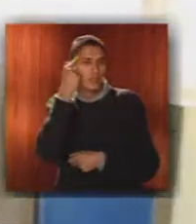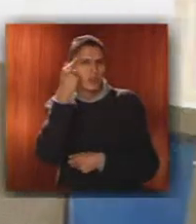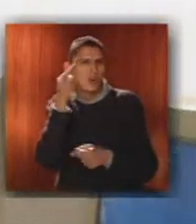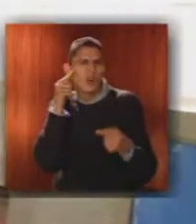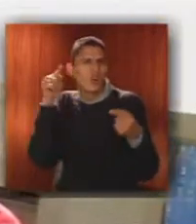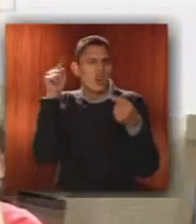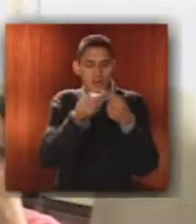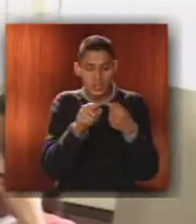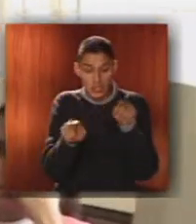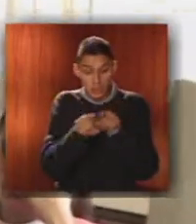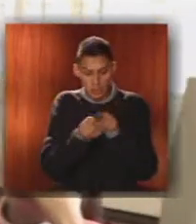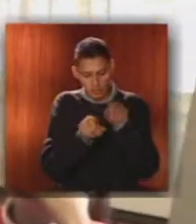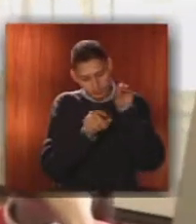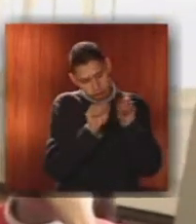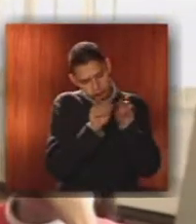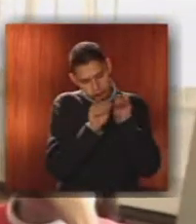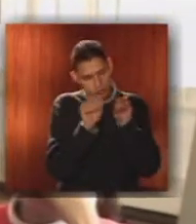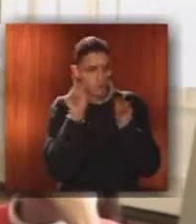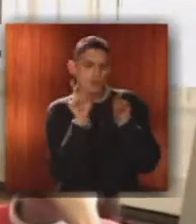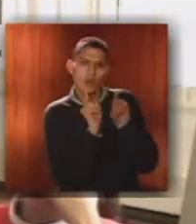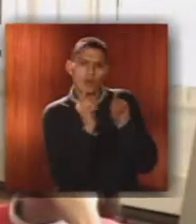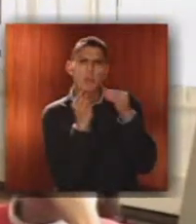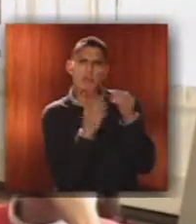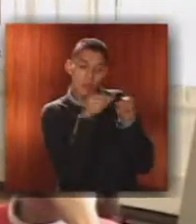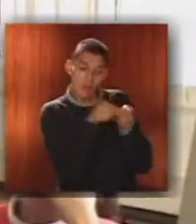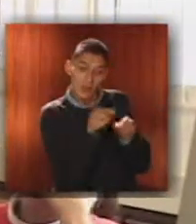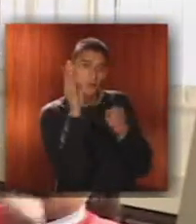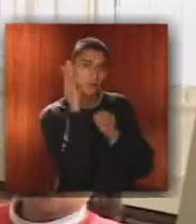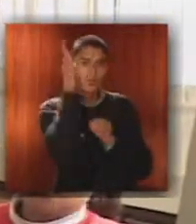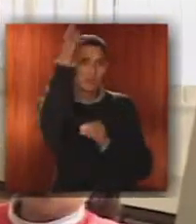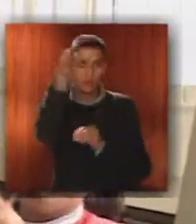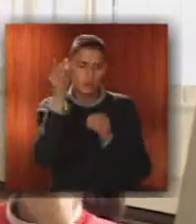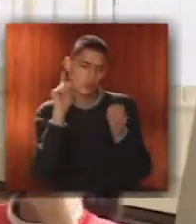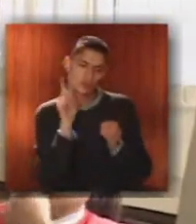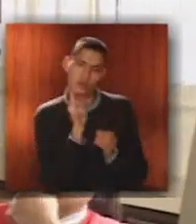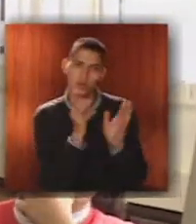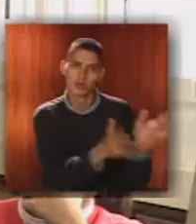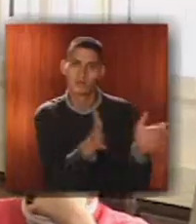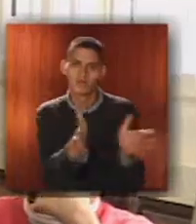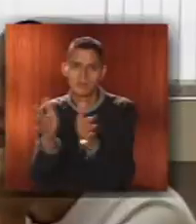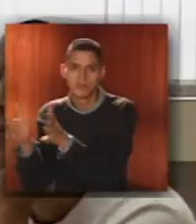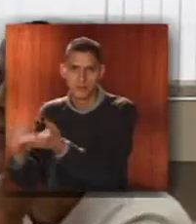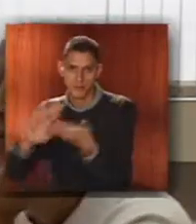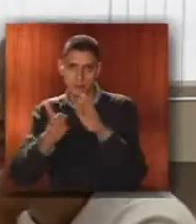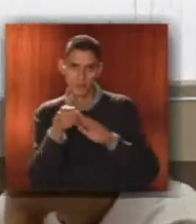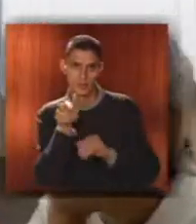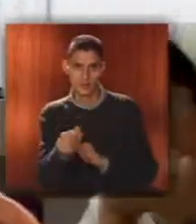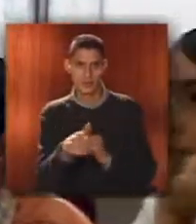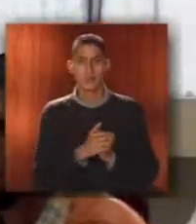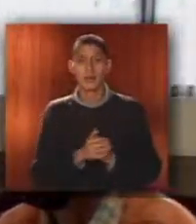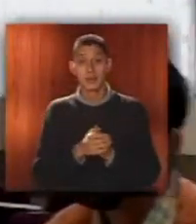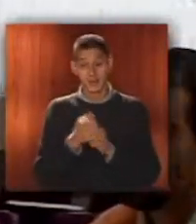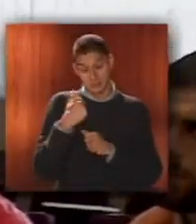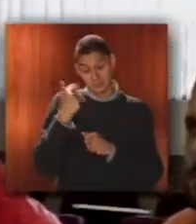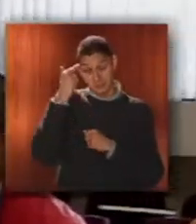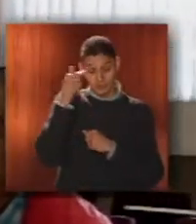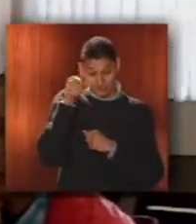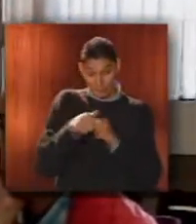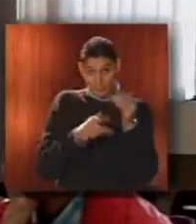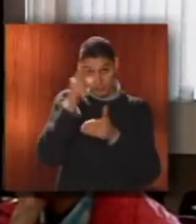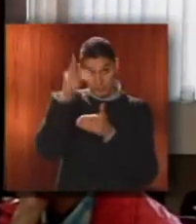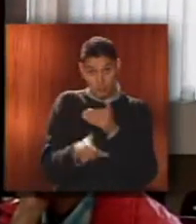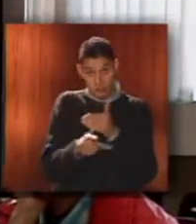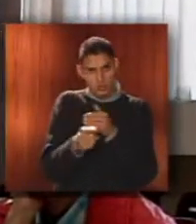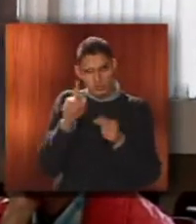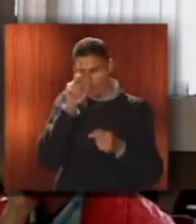formar maestros sordos para las comunidades sordas. Creo que se